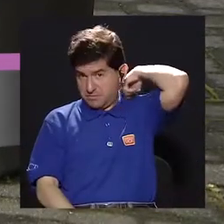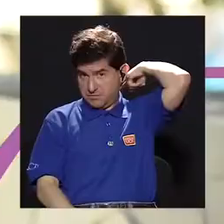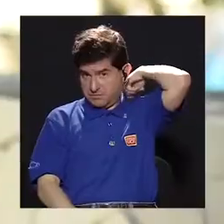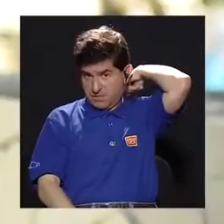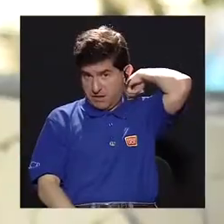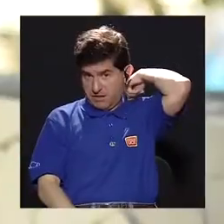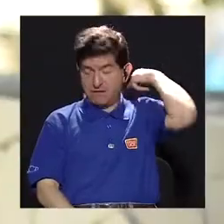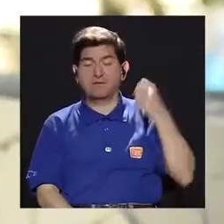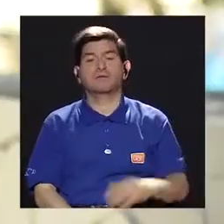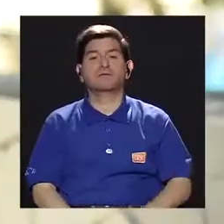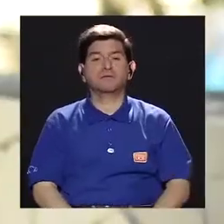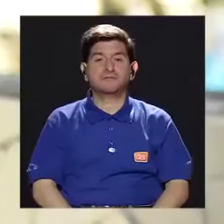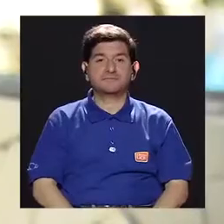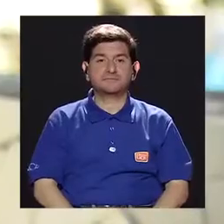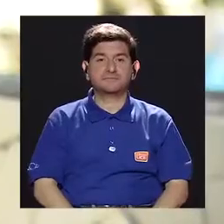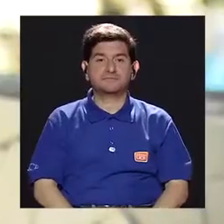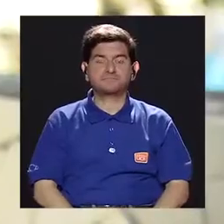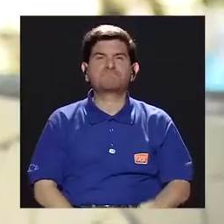columna.